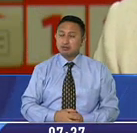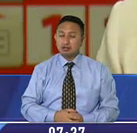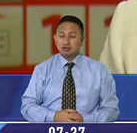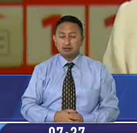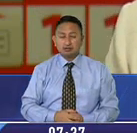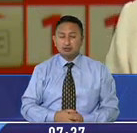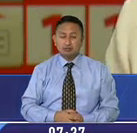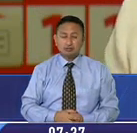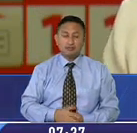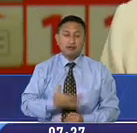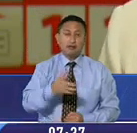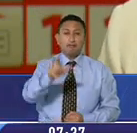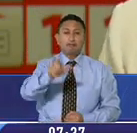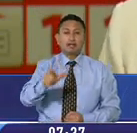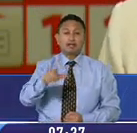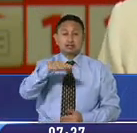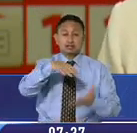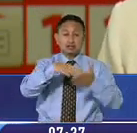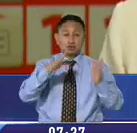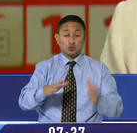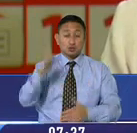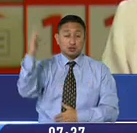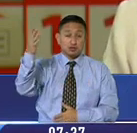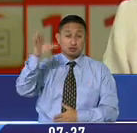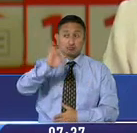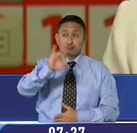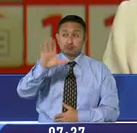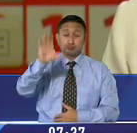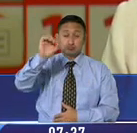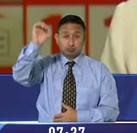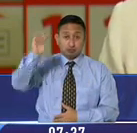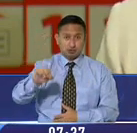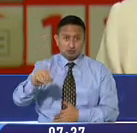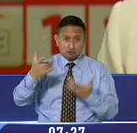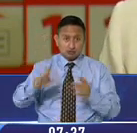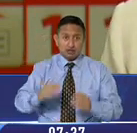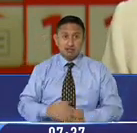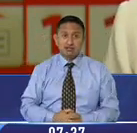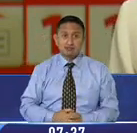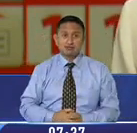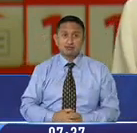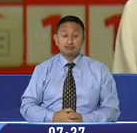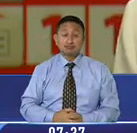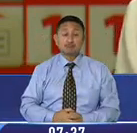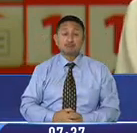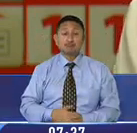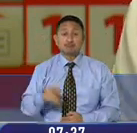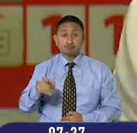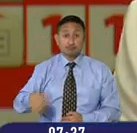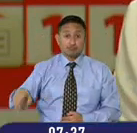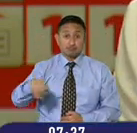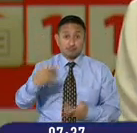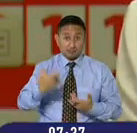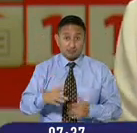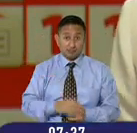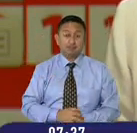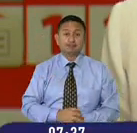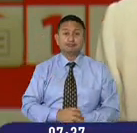el 85% de la población vacunada con esquema completo, es decir, la población estudiantil y de